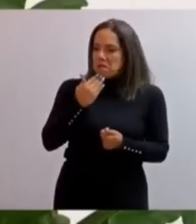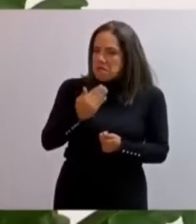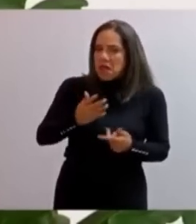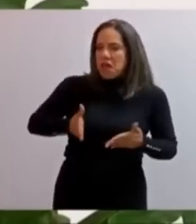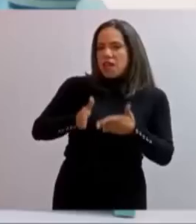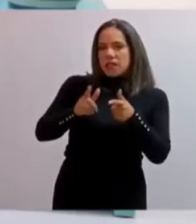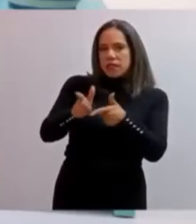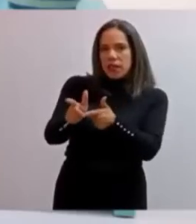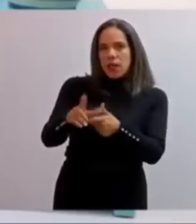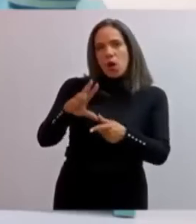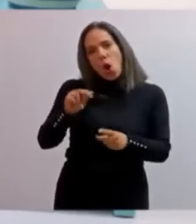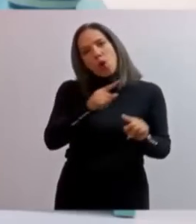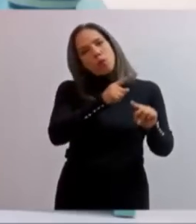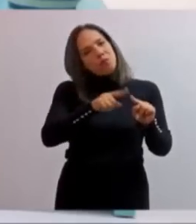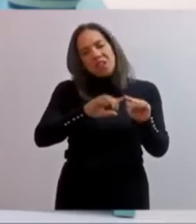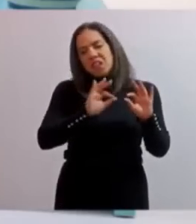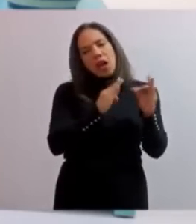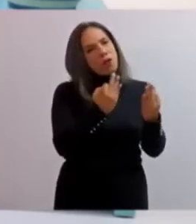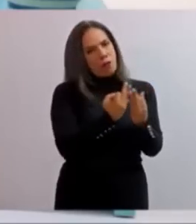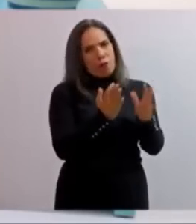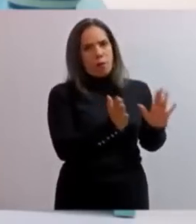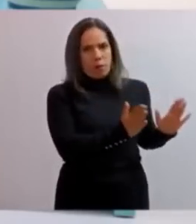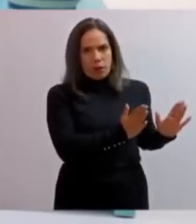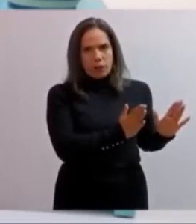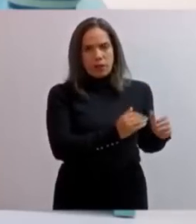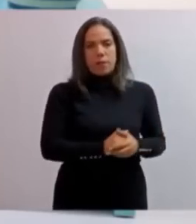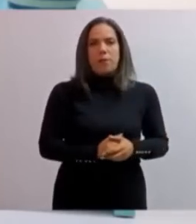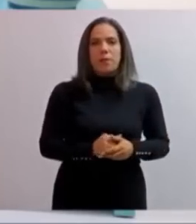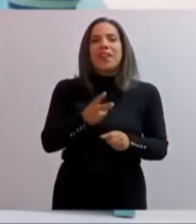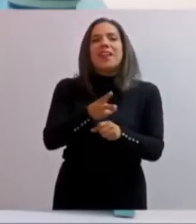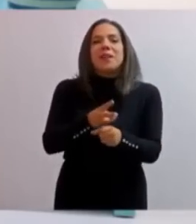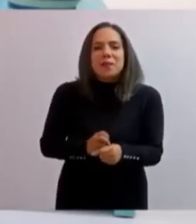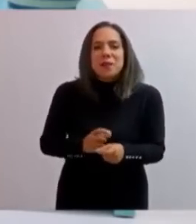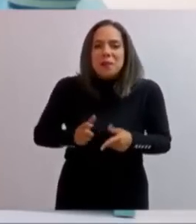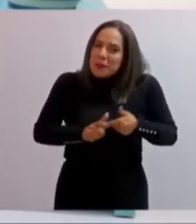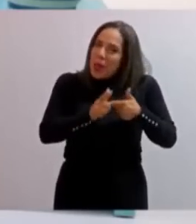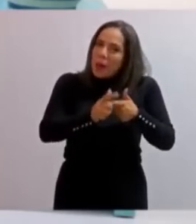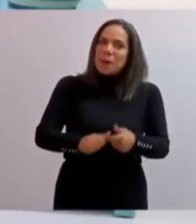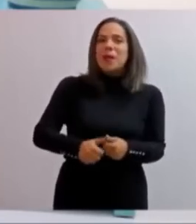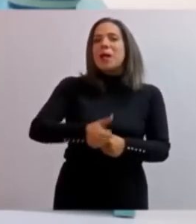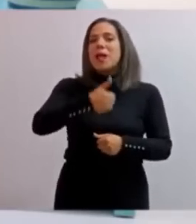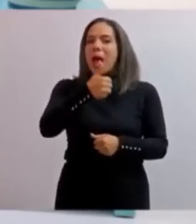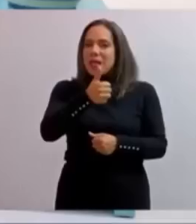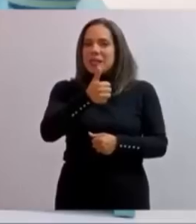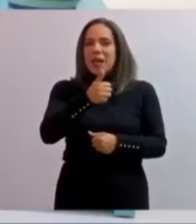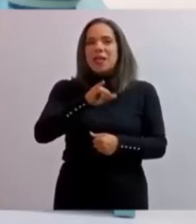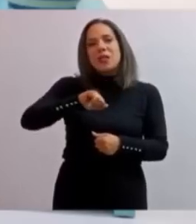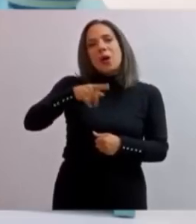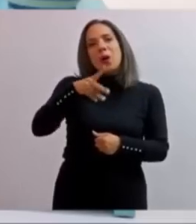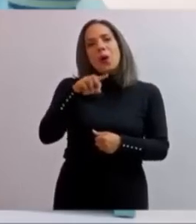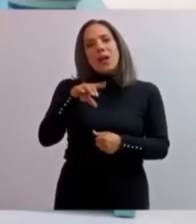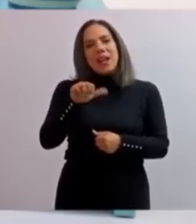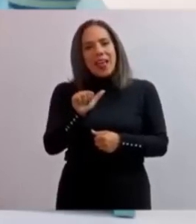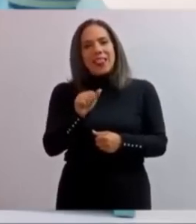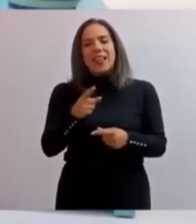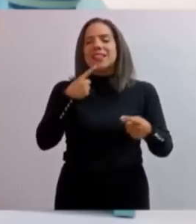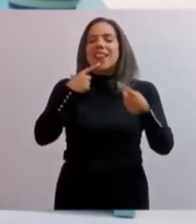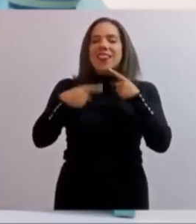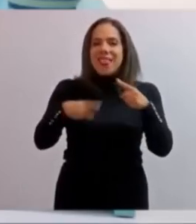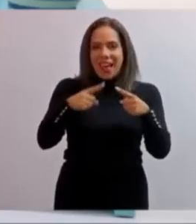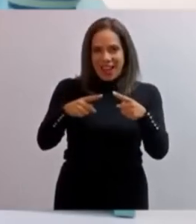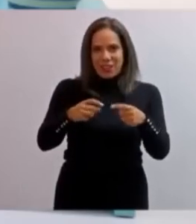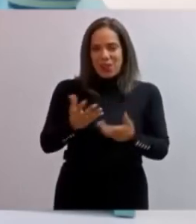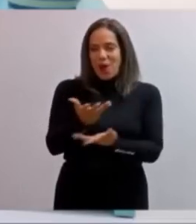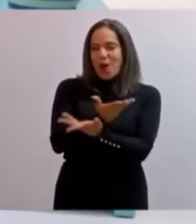hacer diferente. Les invito a seguir las 6 jornadas de diálogo y compartir sus opiniones, experiencias y